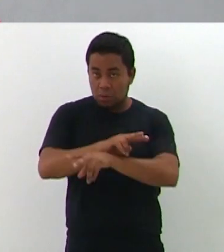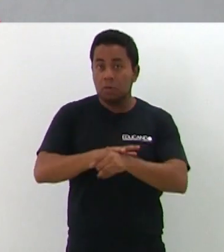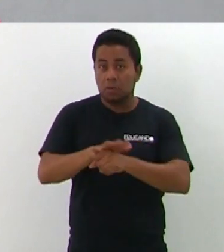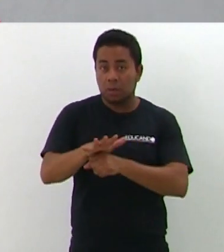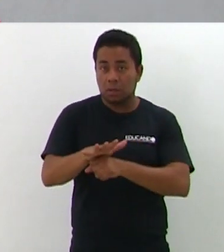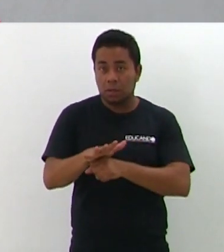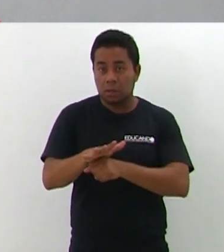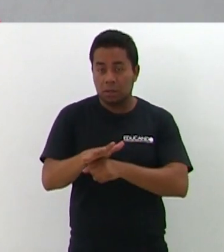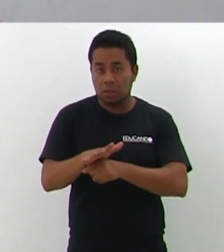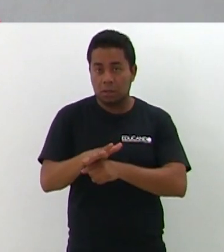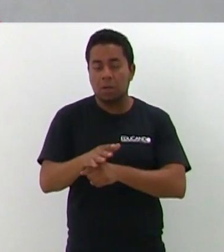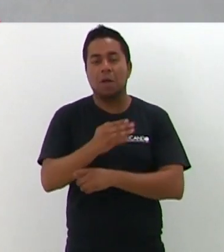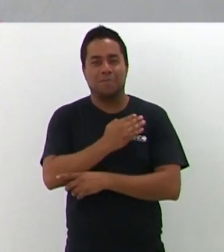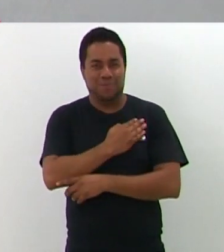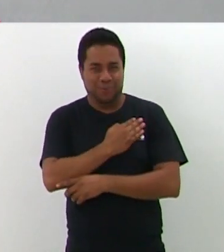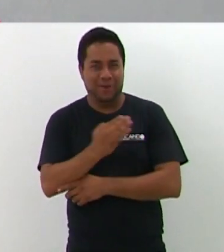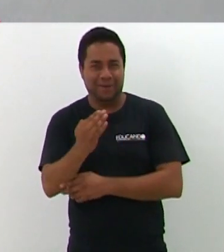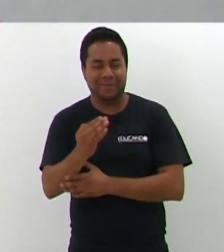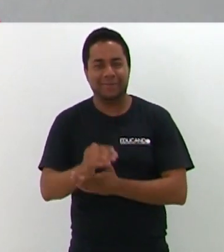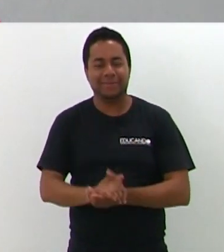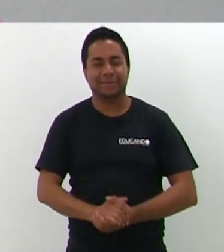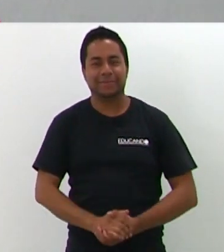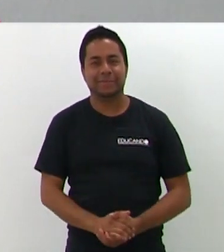es bueno. Un